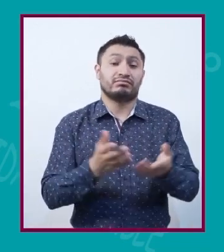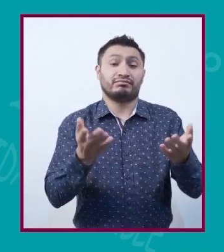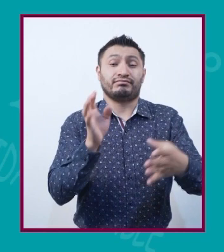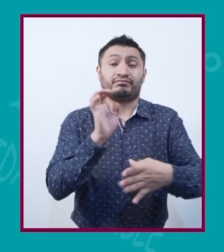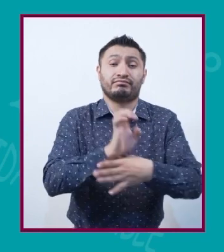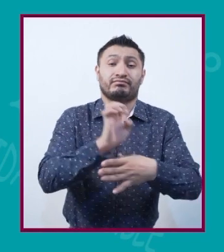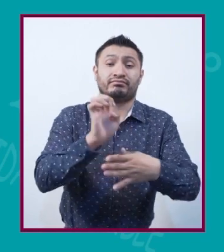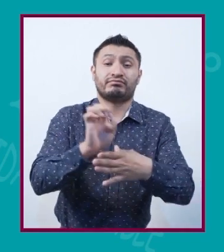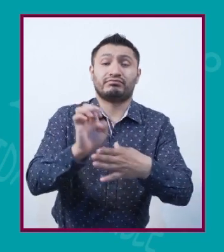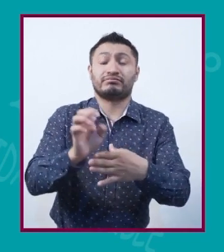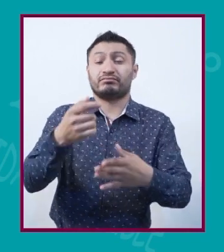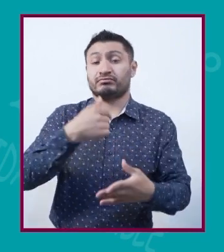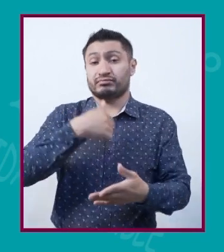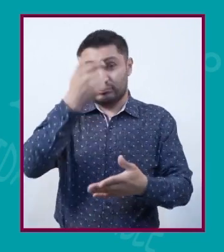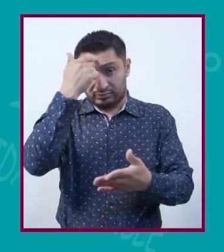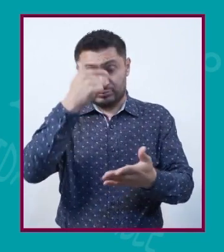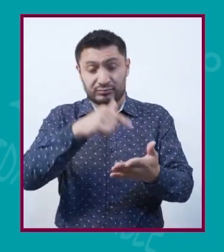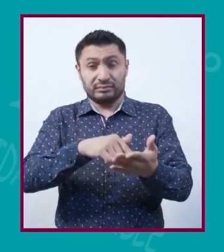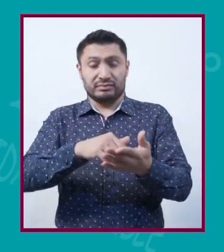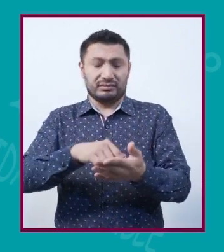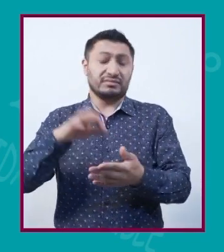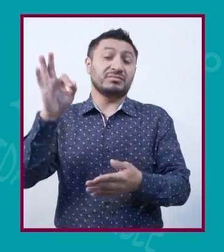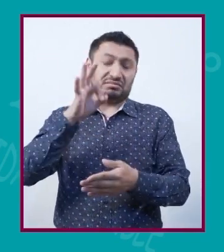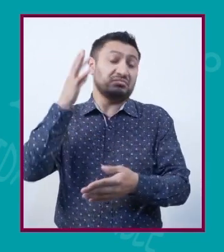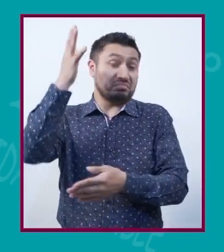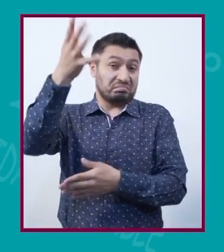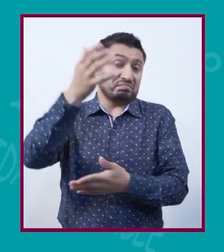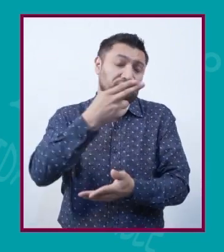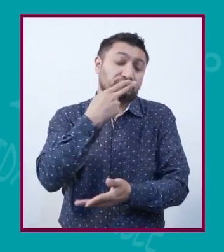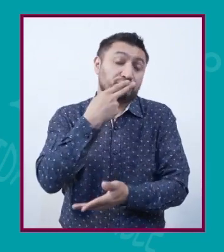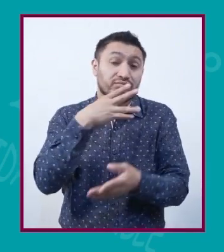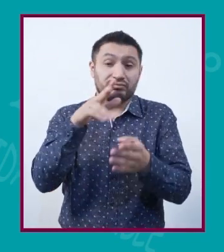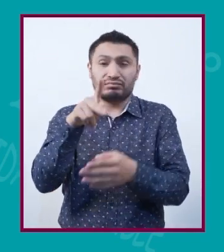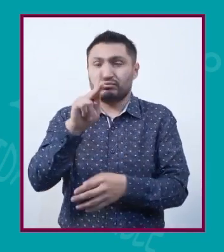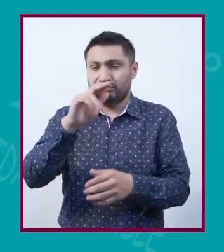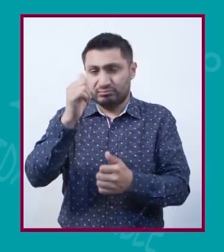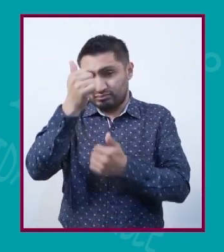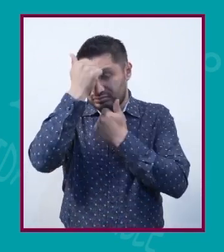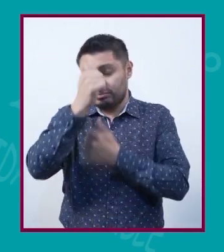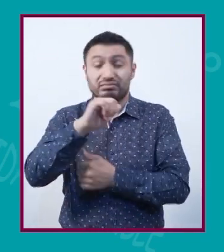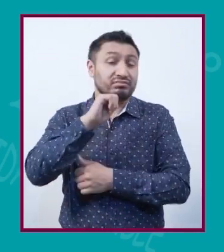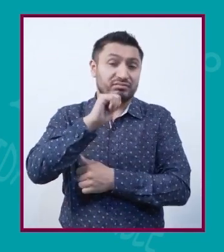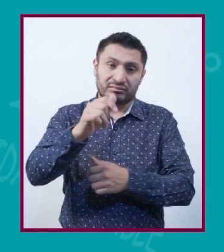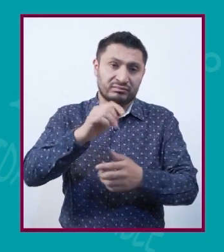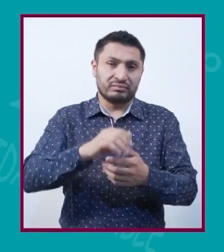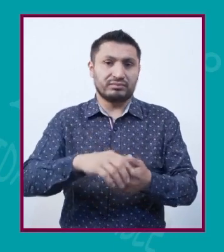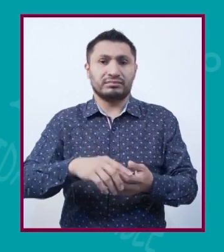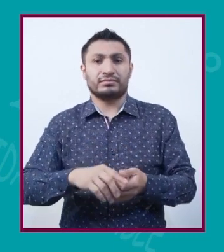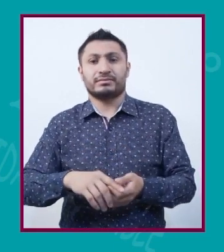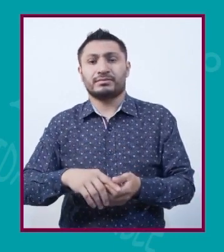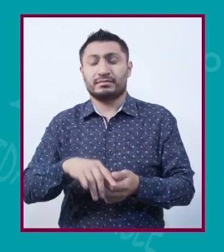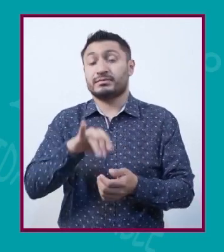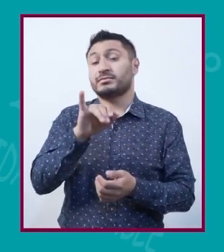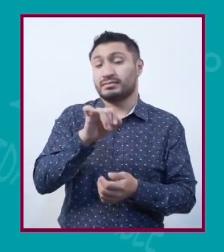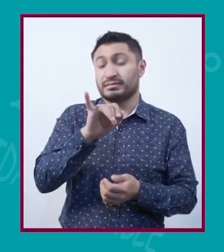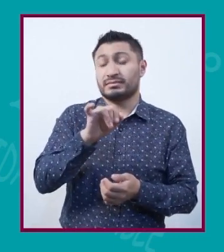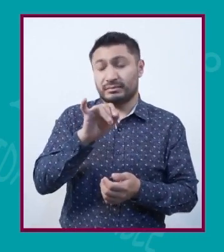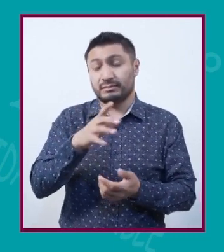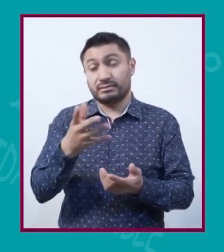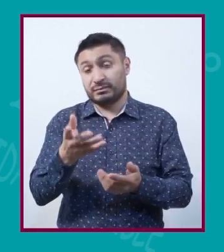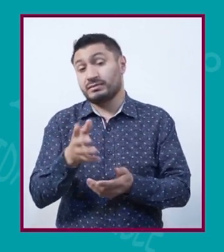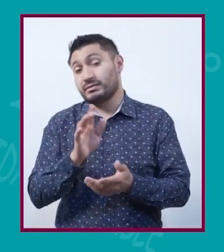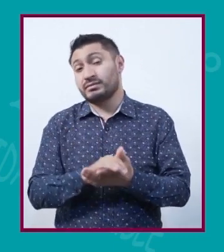Entonces, pues yo creo que en algún momento me va a ayudar y no me arrepiento de la elección que hice. Pues sí, uno cuando ya